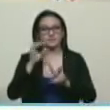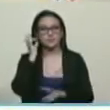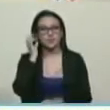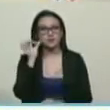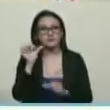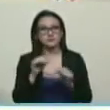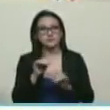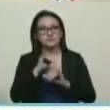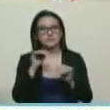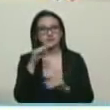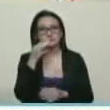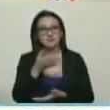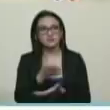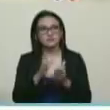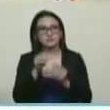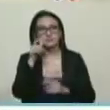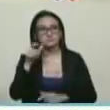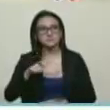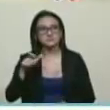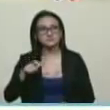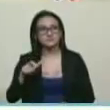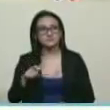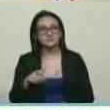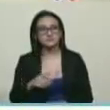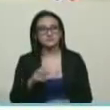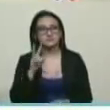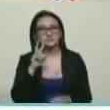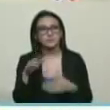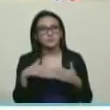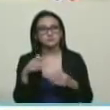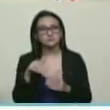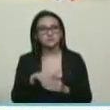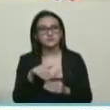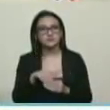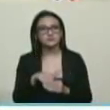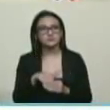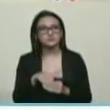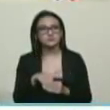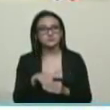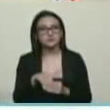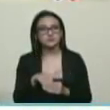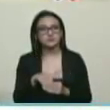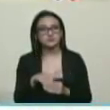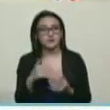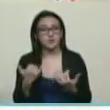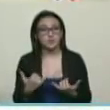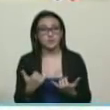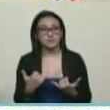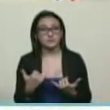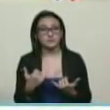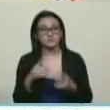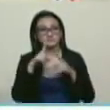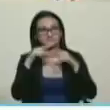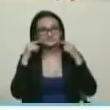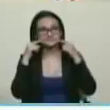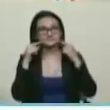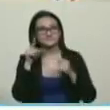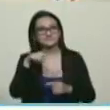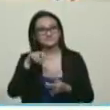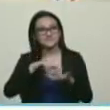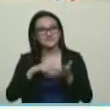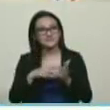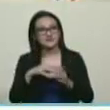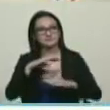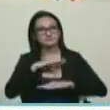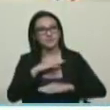Feliz tarde para usted, para todas las personas que nos acompañan. Vimos en el proceso electoral que acaba de ejercer una sonrisa, esa sonrisa de